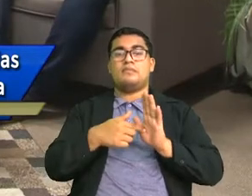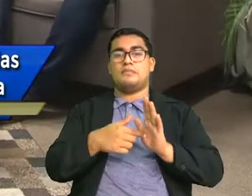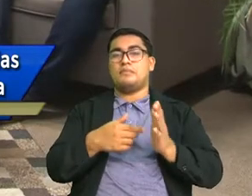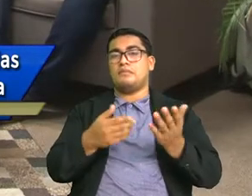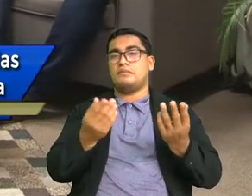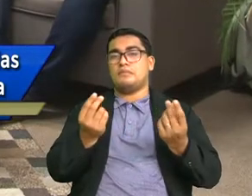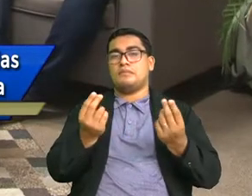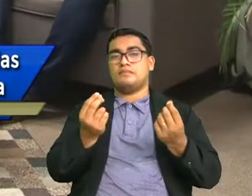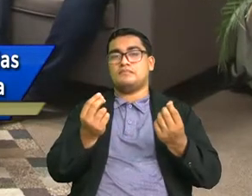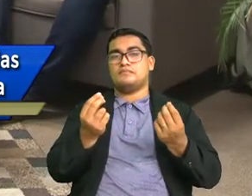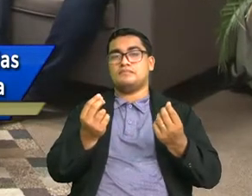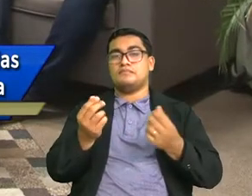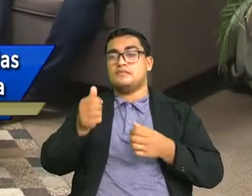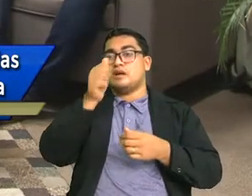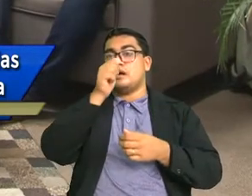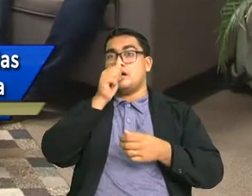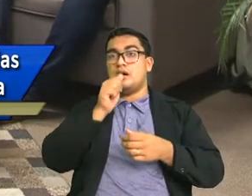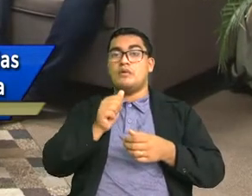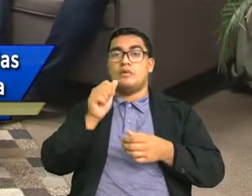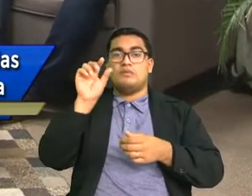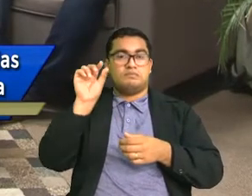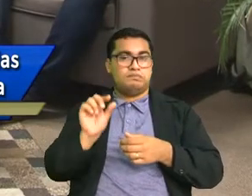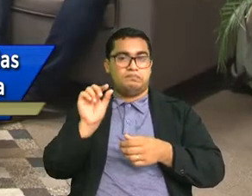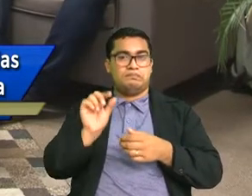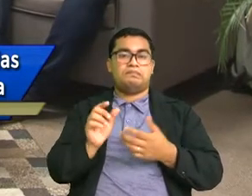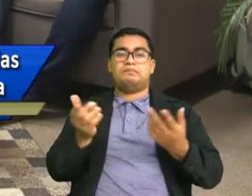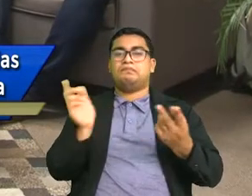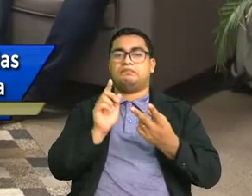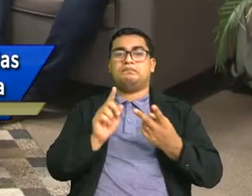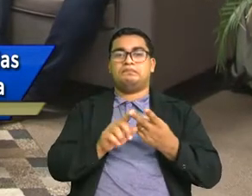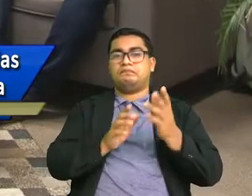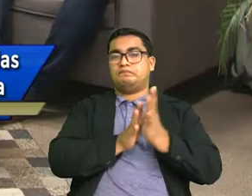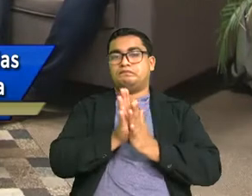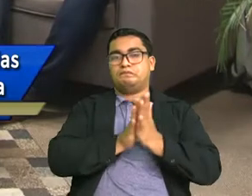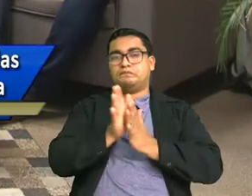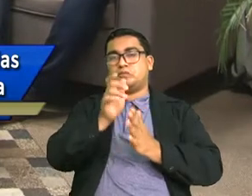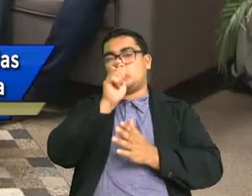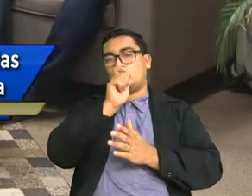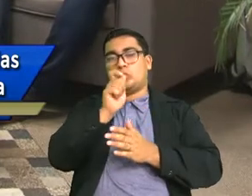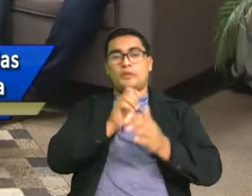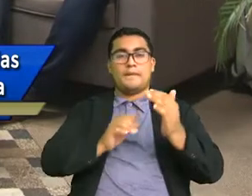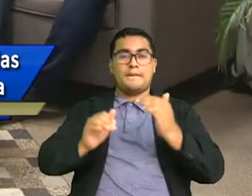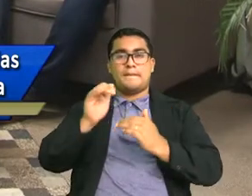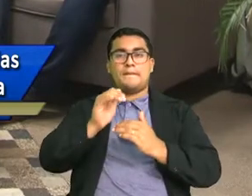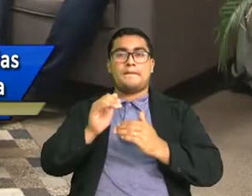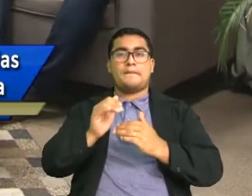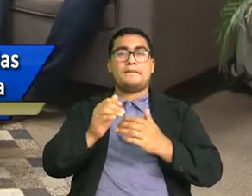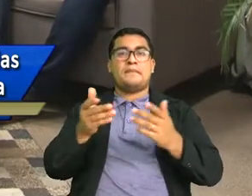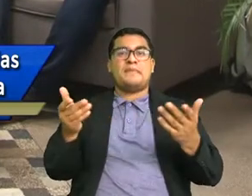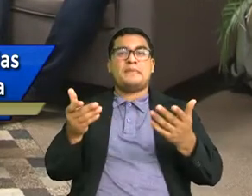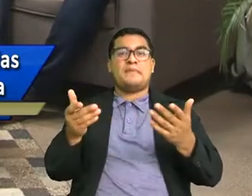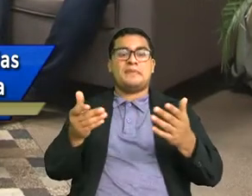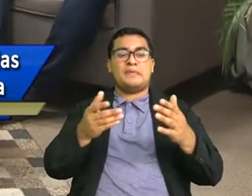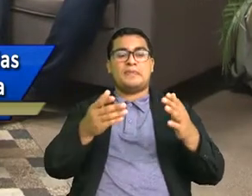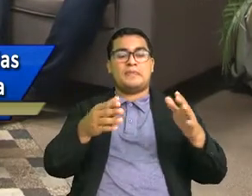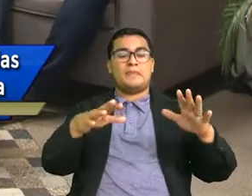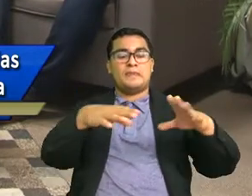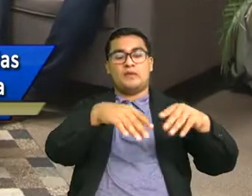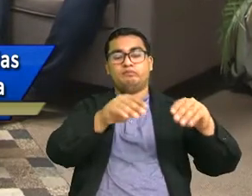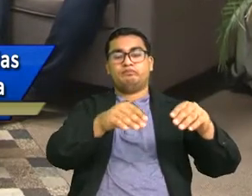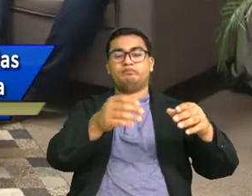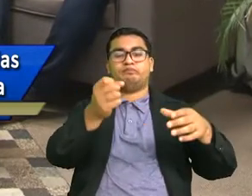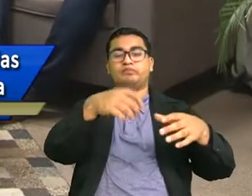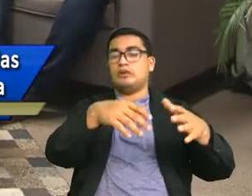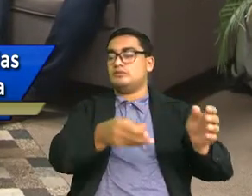ejemplo el uso de agua que aprovecho maestro por decirlo así el residuo para convertirlo en un abono orgánico entonces